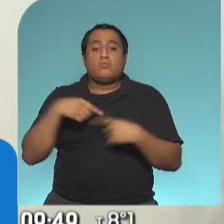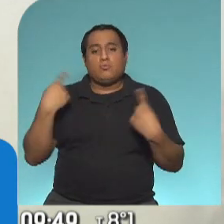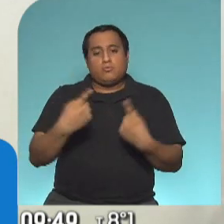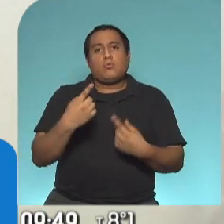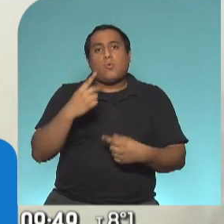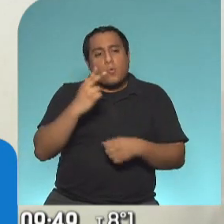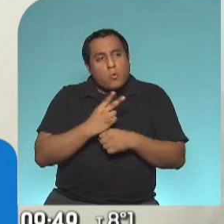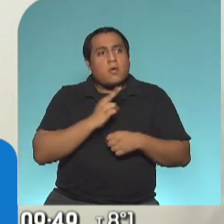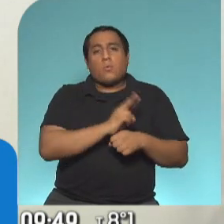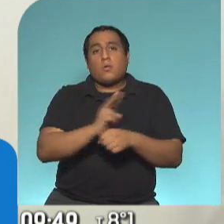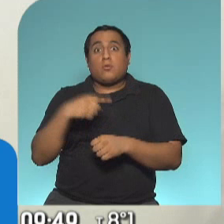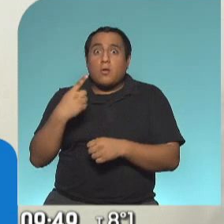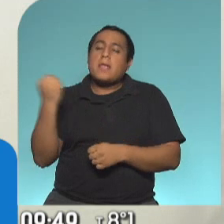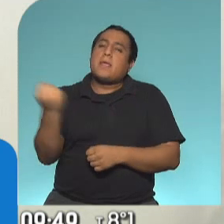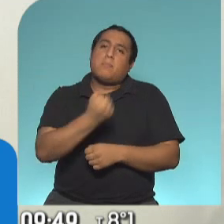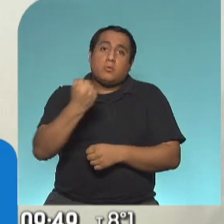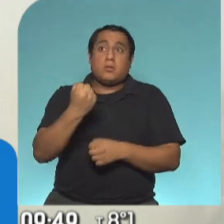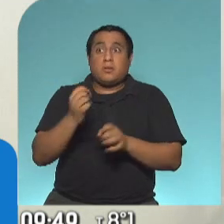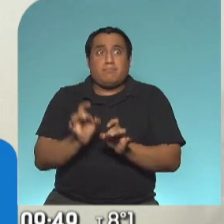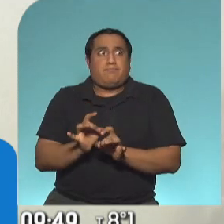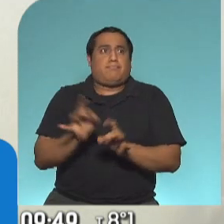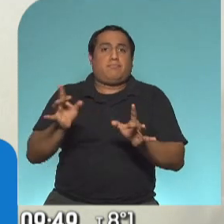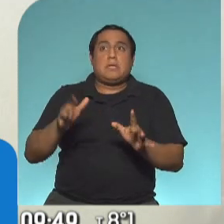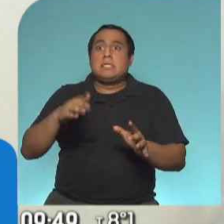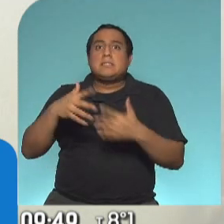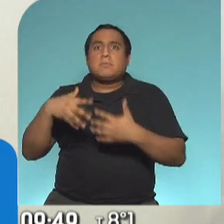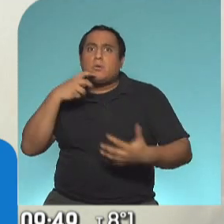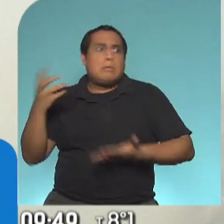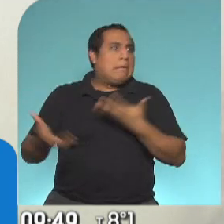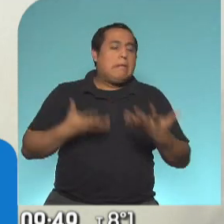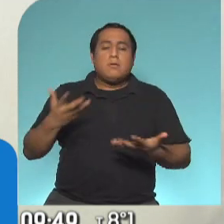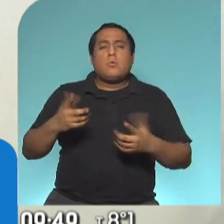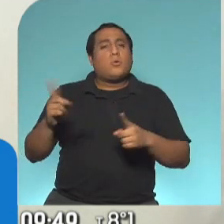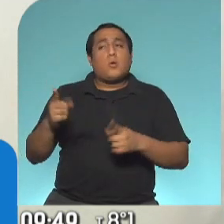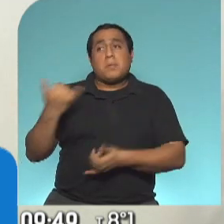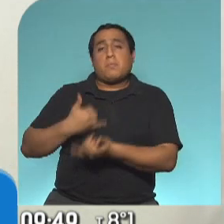tengamos va a ser importante para disminuir la atención en el sistema de salud que nos acaba de contar la doctora muchas gracias